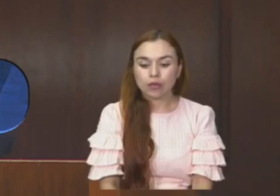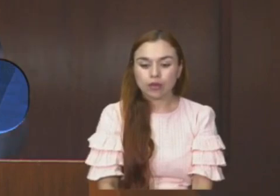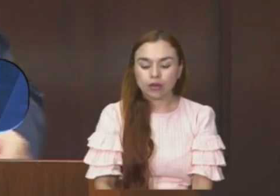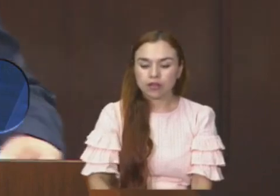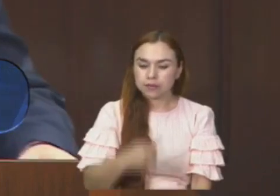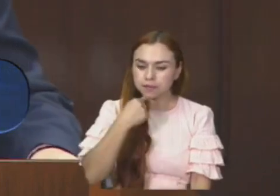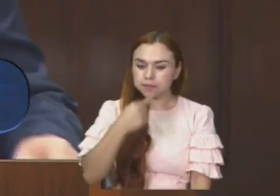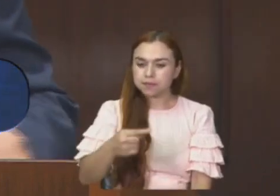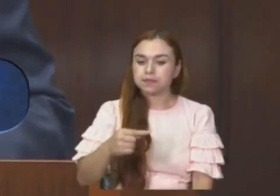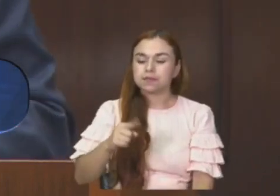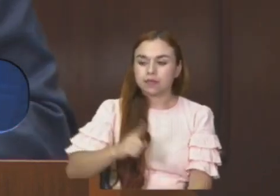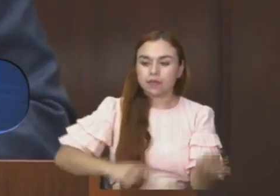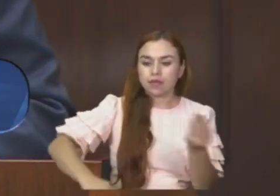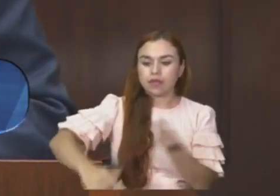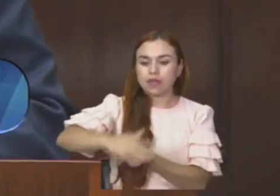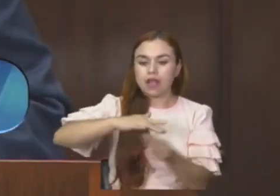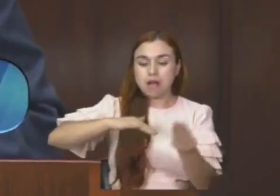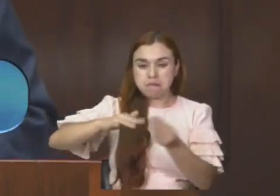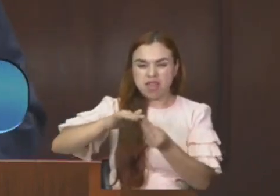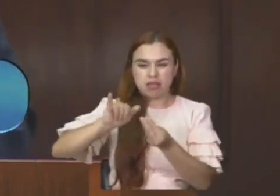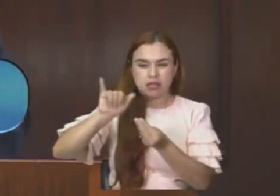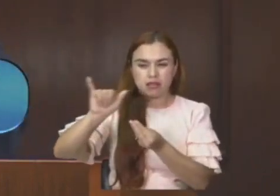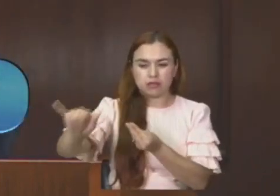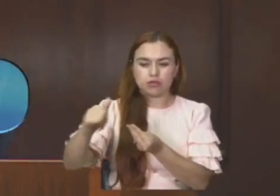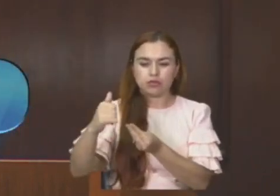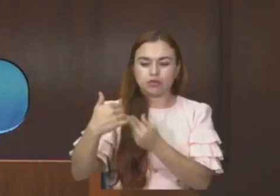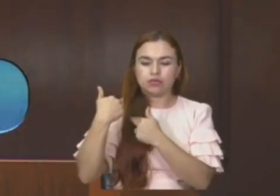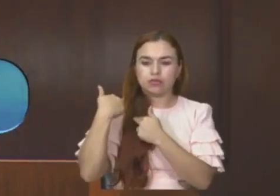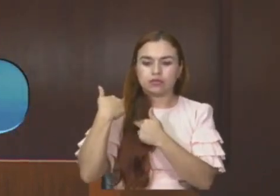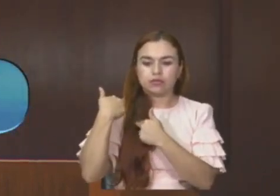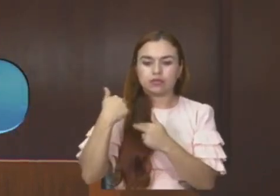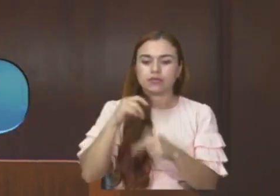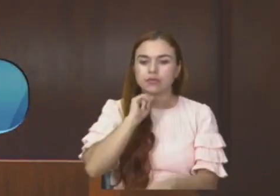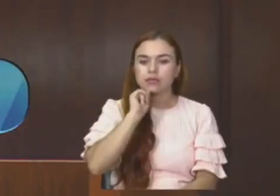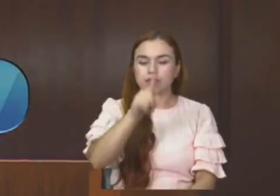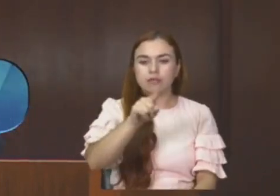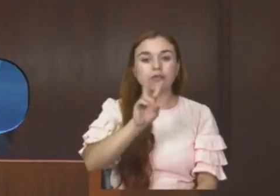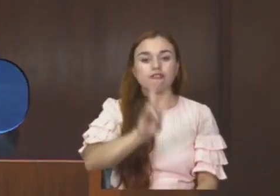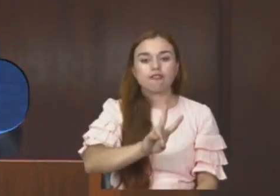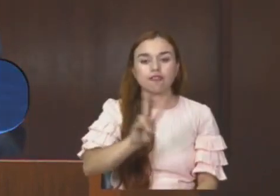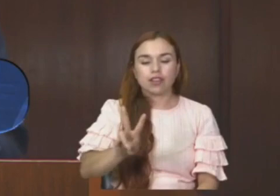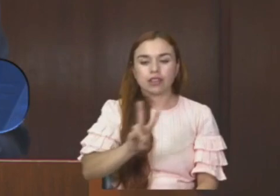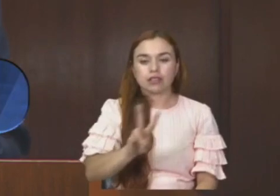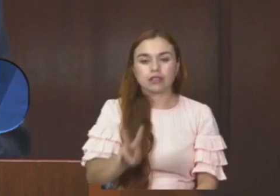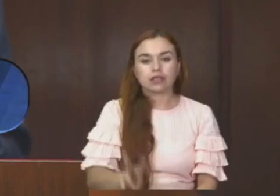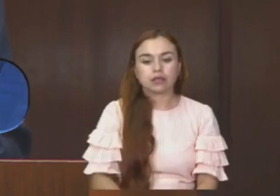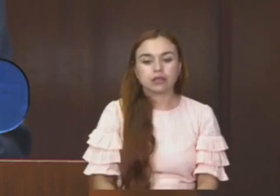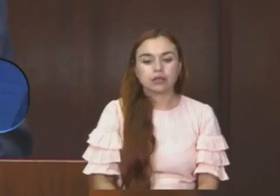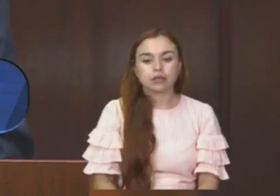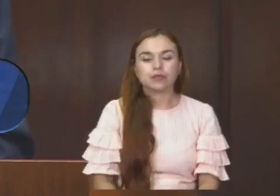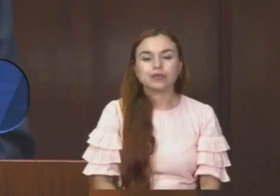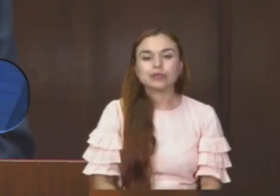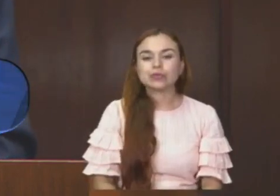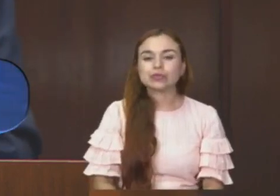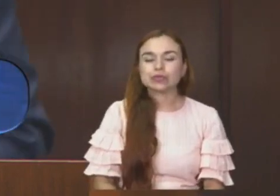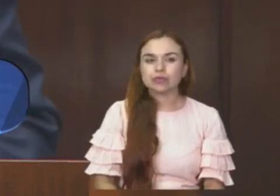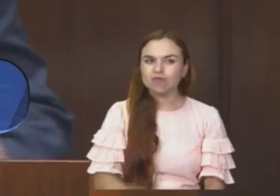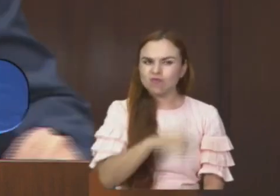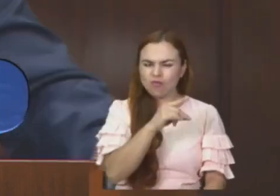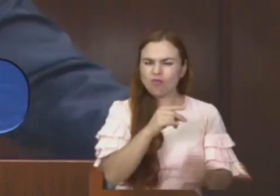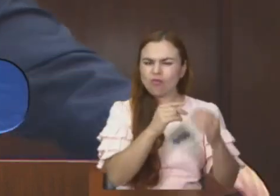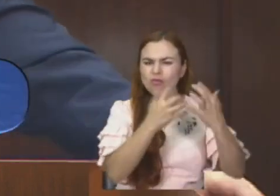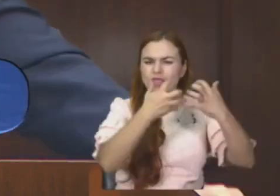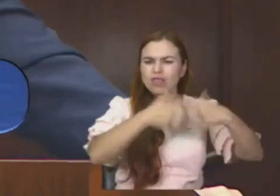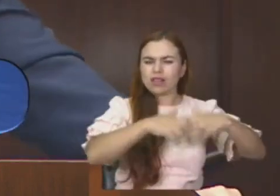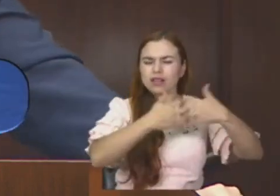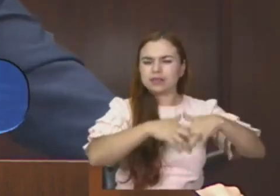Ambiente, igual que la 21. Me remito a la pregunta 22. ¿Mantiene la empresa pública coreana Cores la